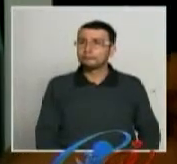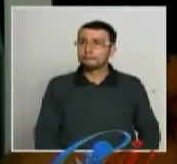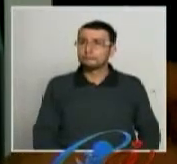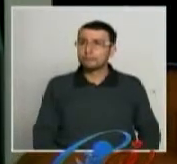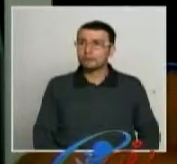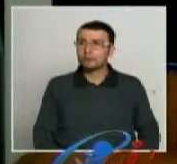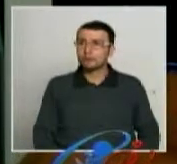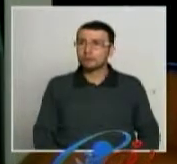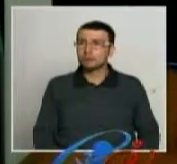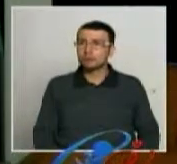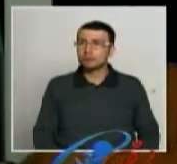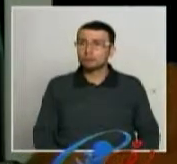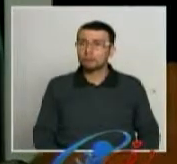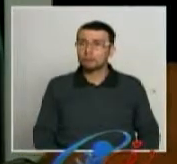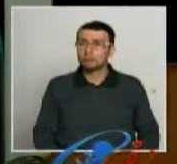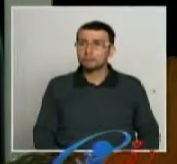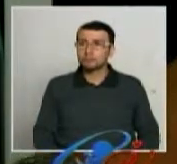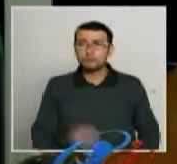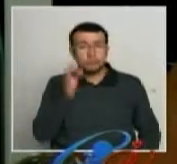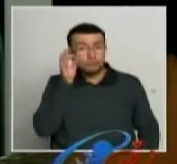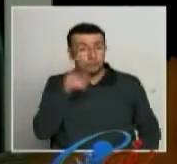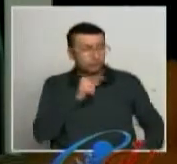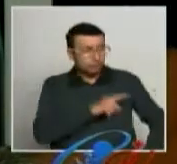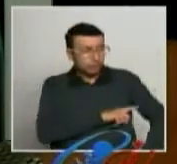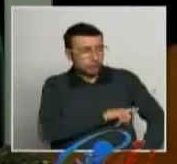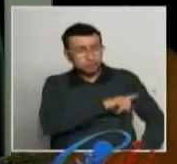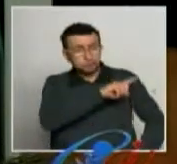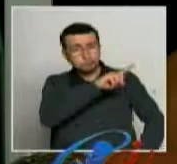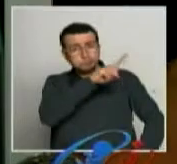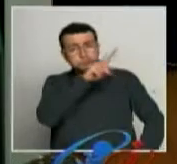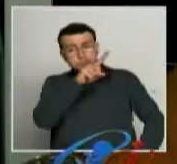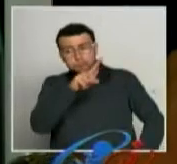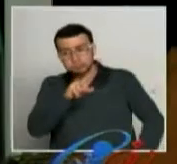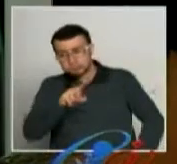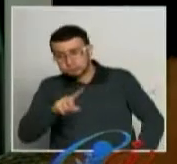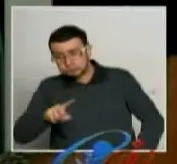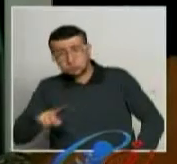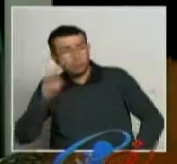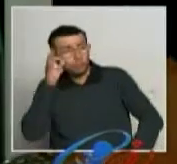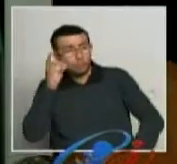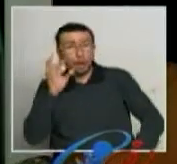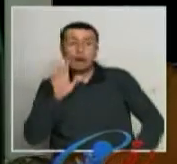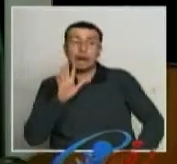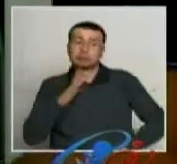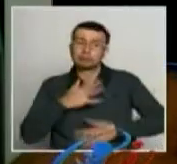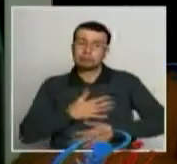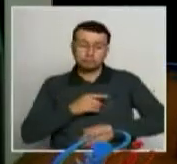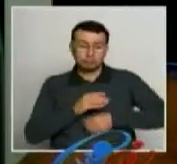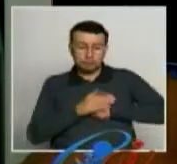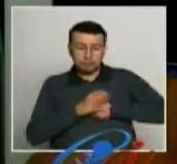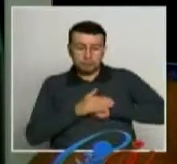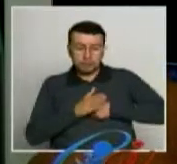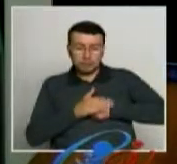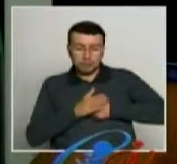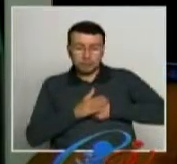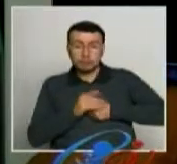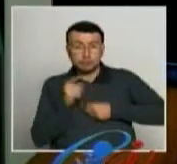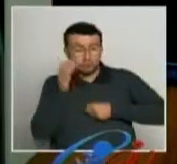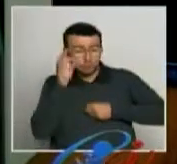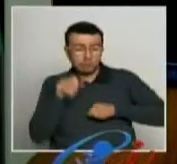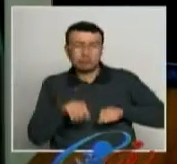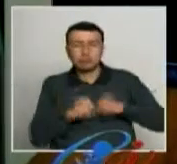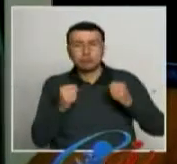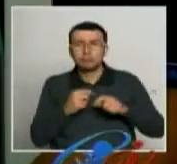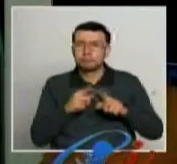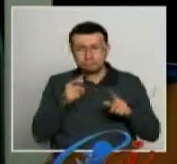muy cortica. Si vemos que esta onda fuera amplia y larga y muy alta, diríamos que esa válvula está fallando. Realmente son